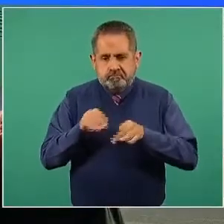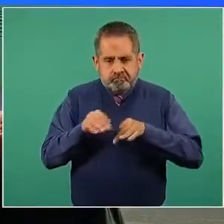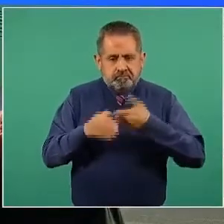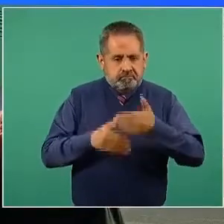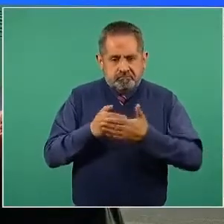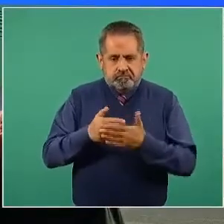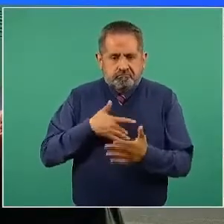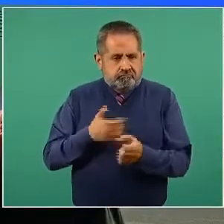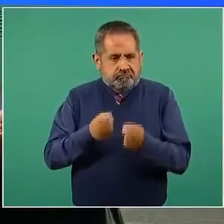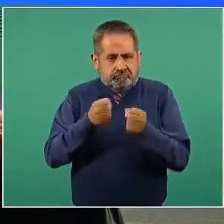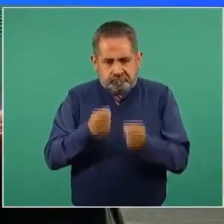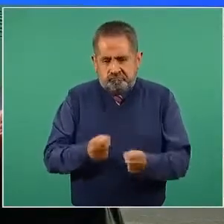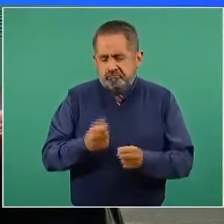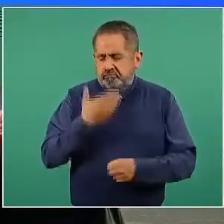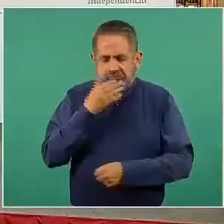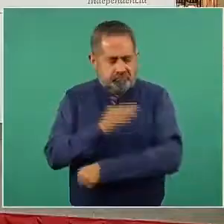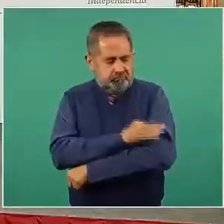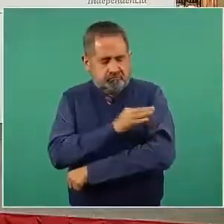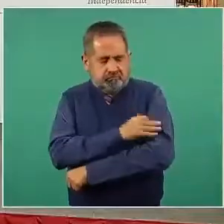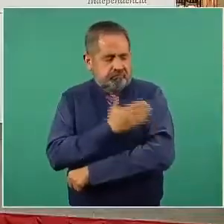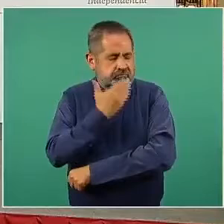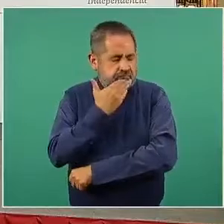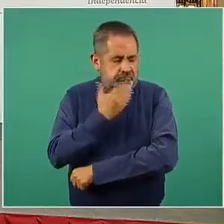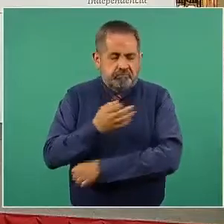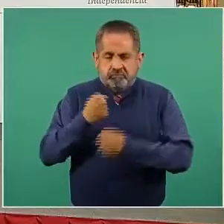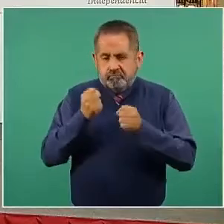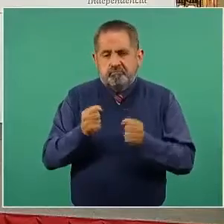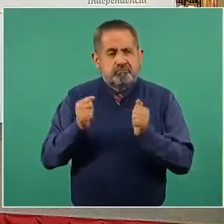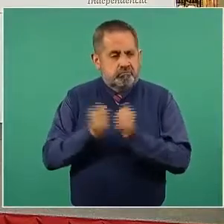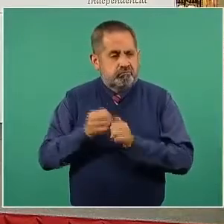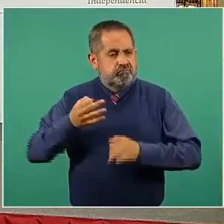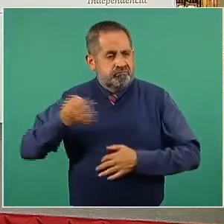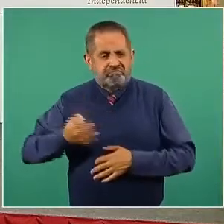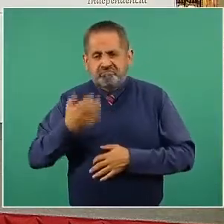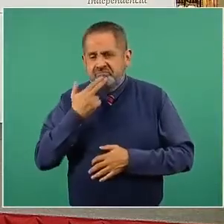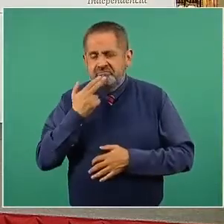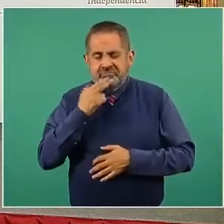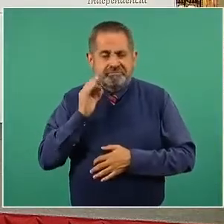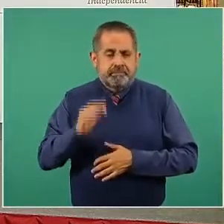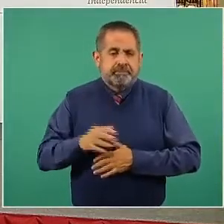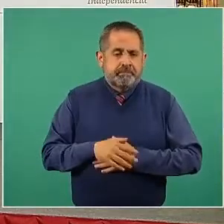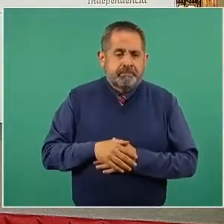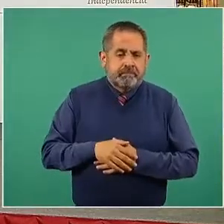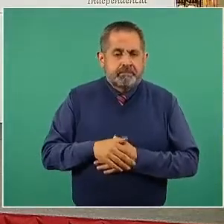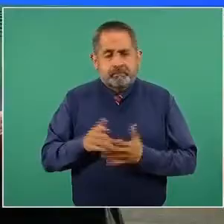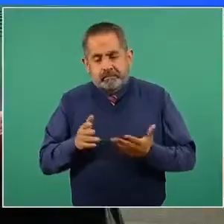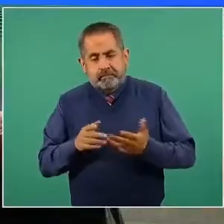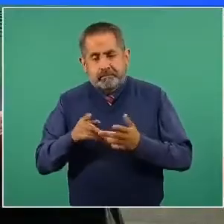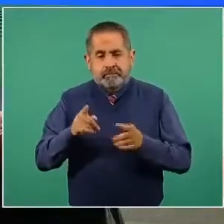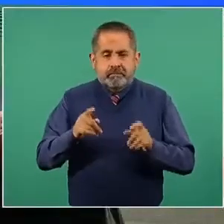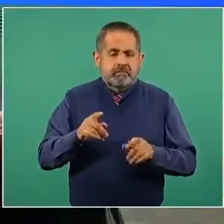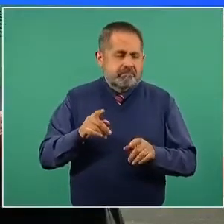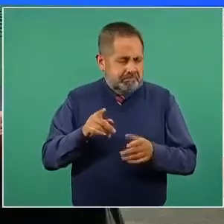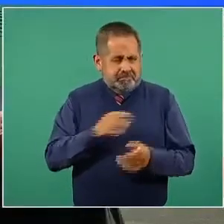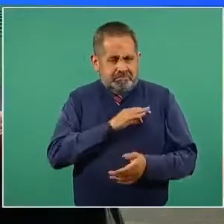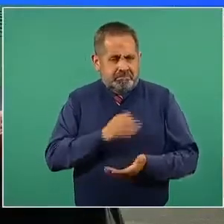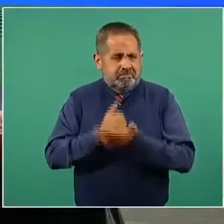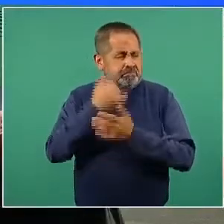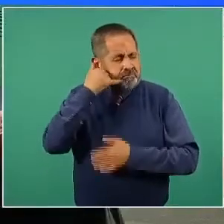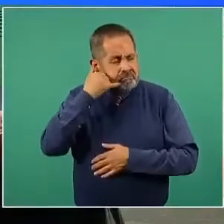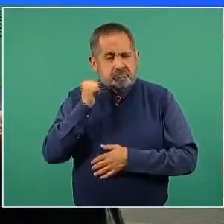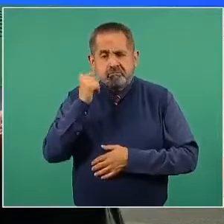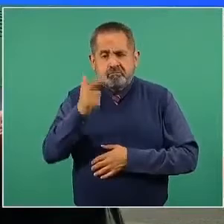vacunas seguras y desde luego vacunas también eficaces. No se restrinja, por favor, en utilizar este número o